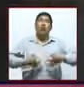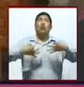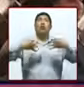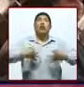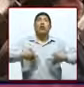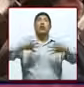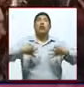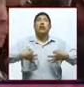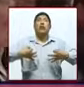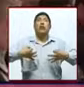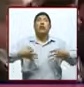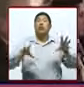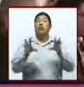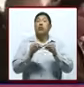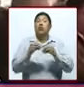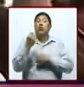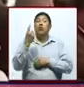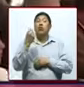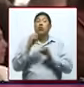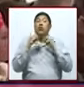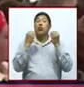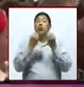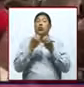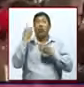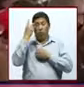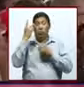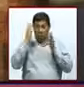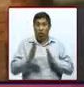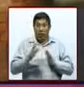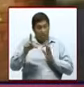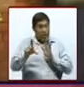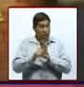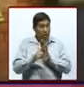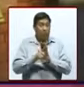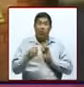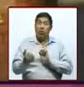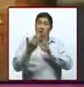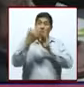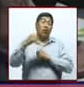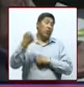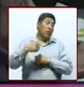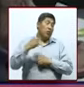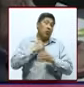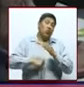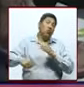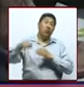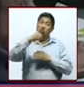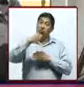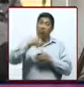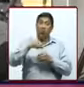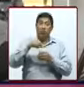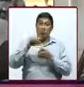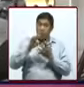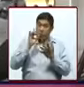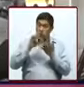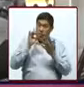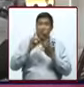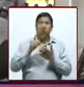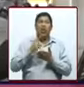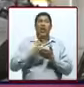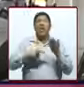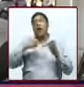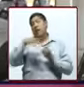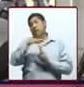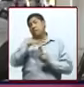Oficialmente se han reunido las 11 organizaciones políticas legalmente reconocidas ante el Tribunal Supremo Electoral. ¿Y qué lectura